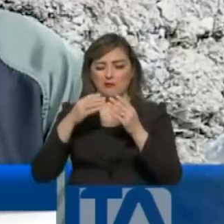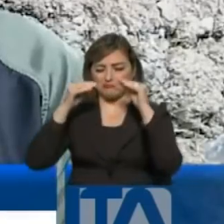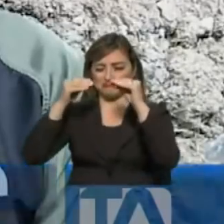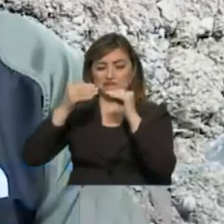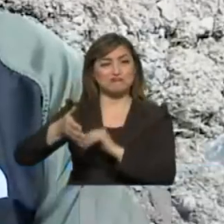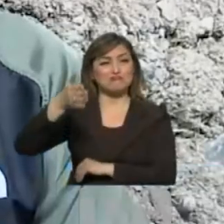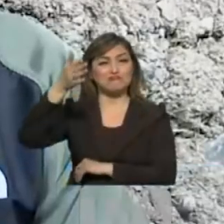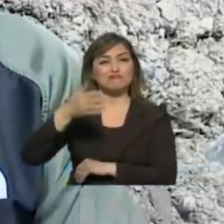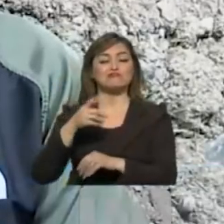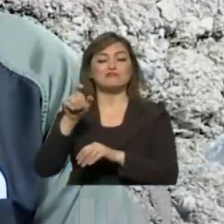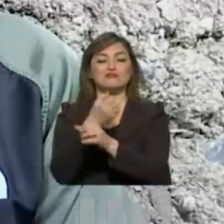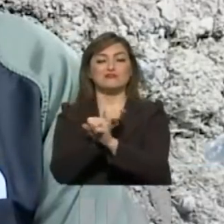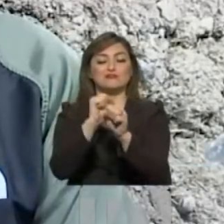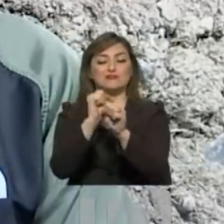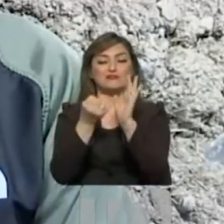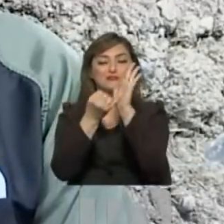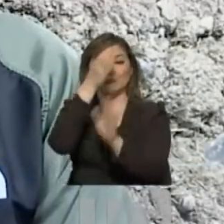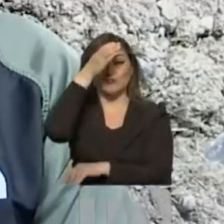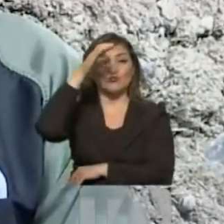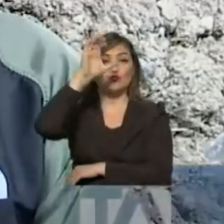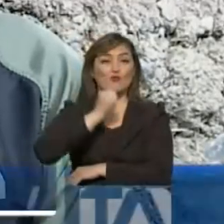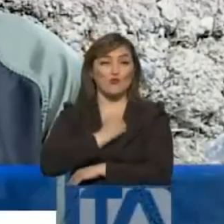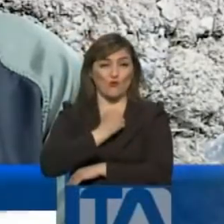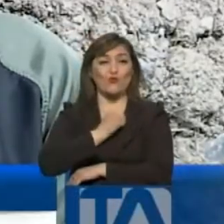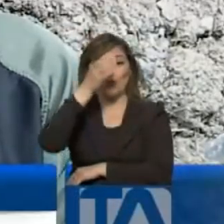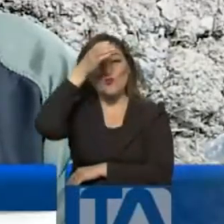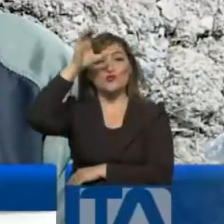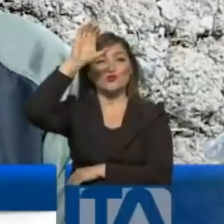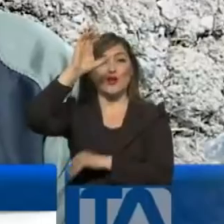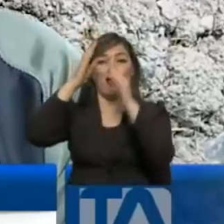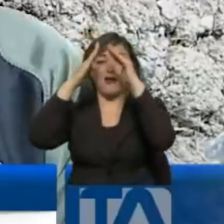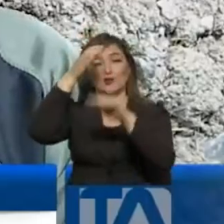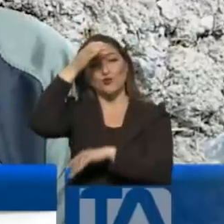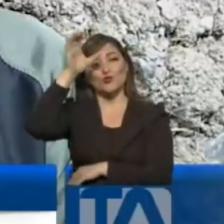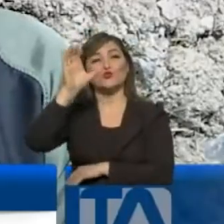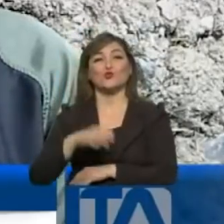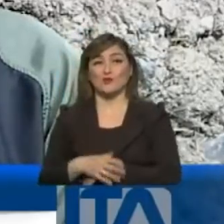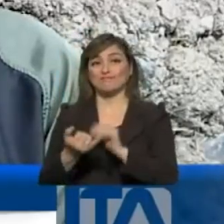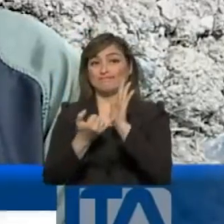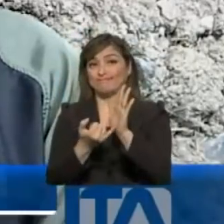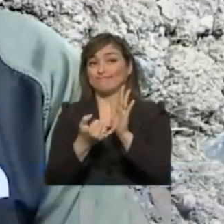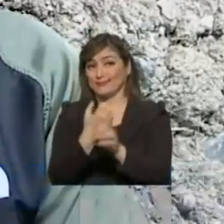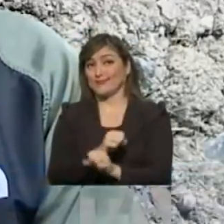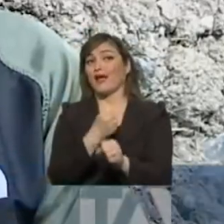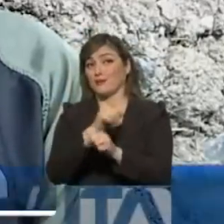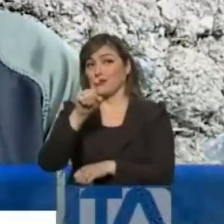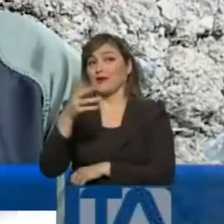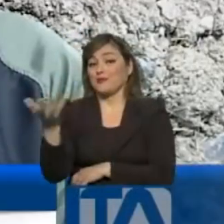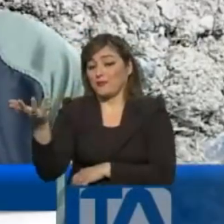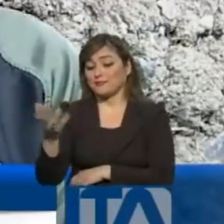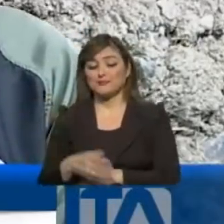ser rescatado por las entidades, tanto de patrimonios como la Casa de la Cultura, porque estas son nuestras raíces,